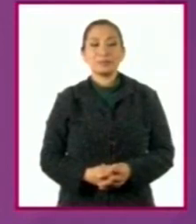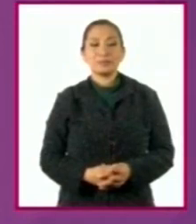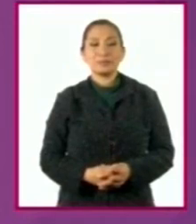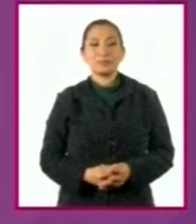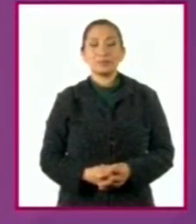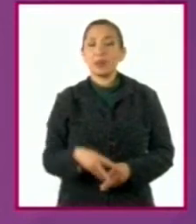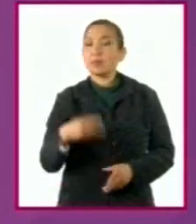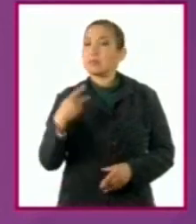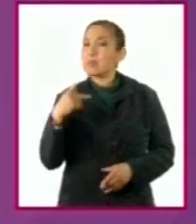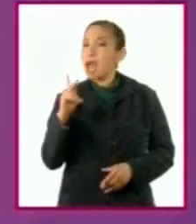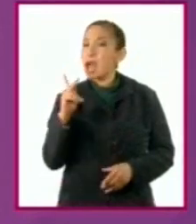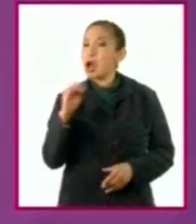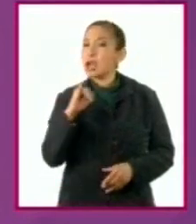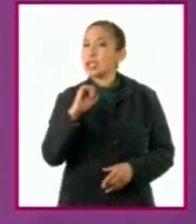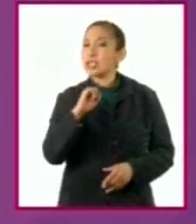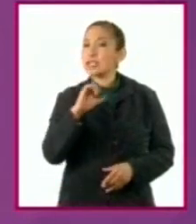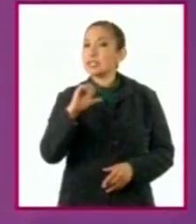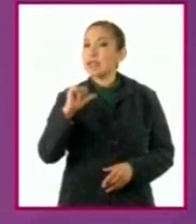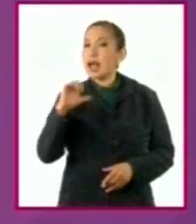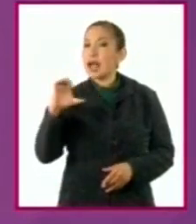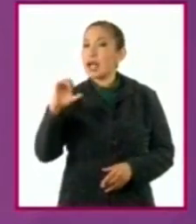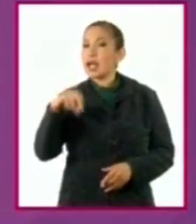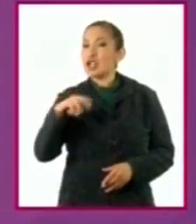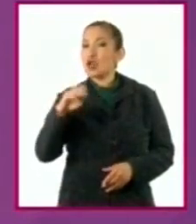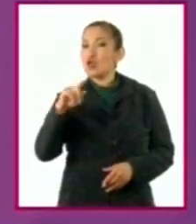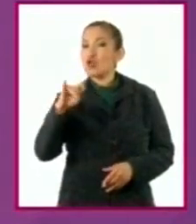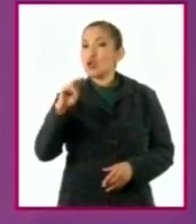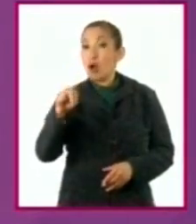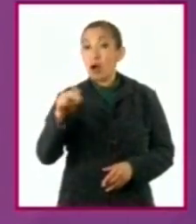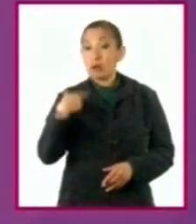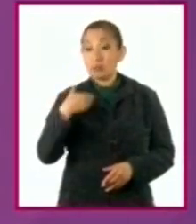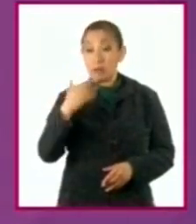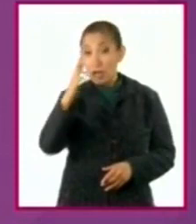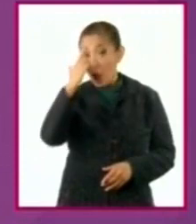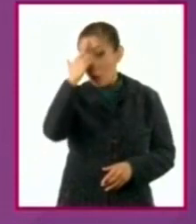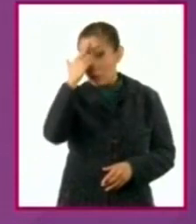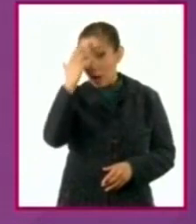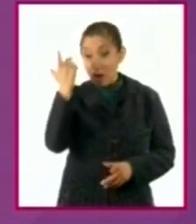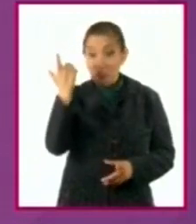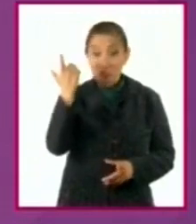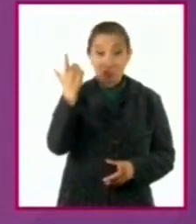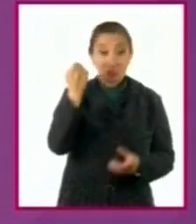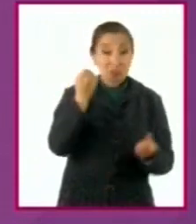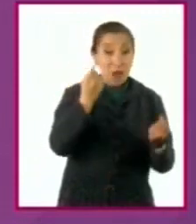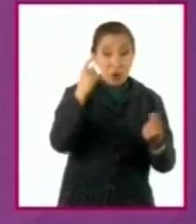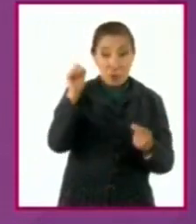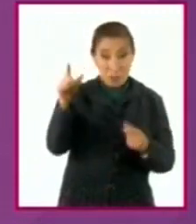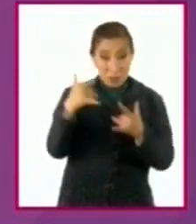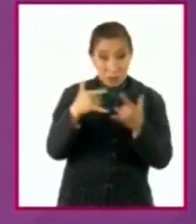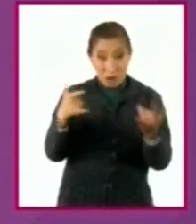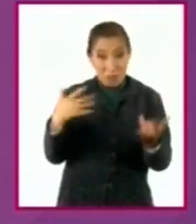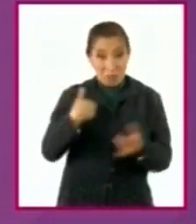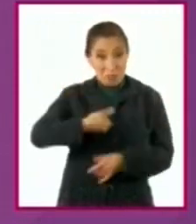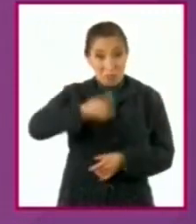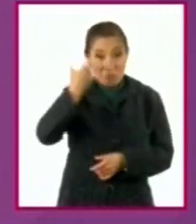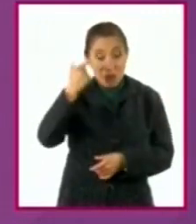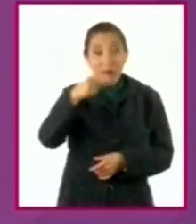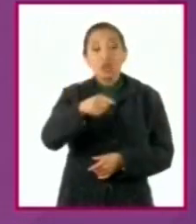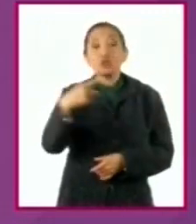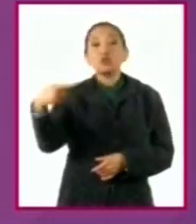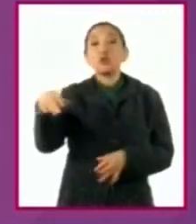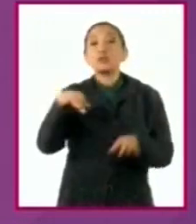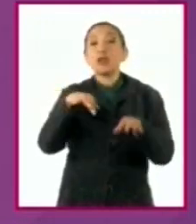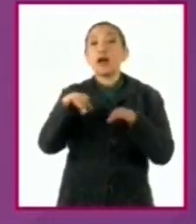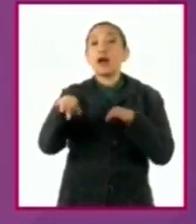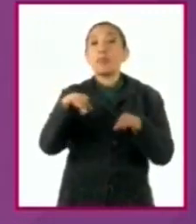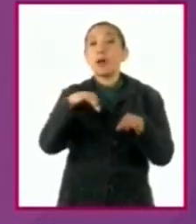Sin embargo, Isaac Newton no es recordado por algunas de estas historias. El trabajo que